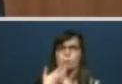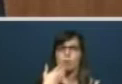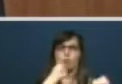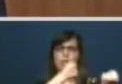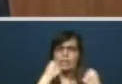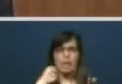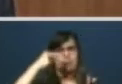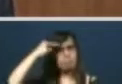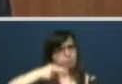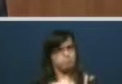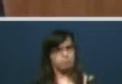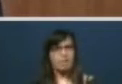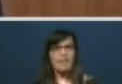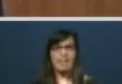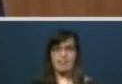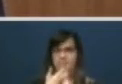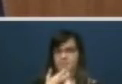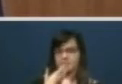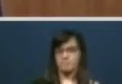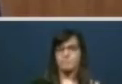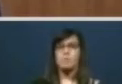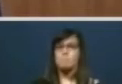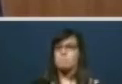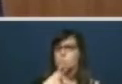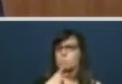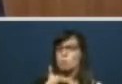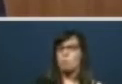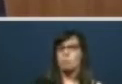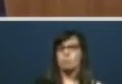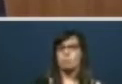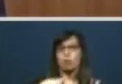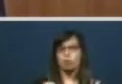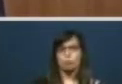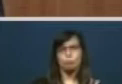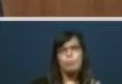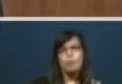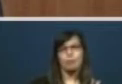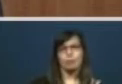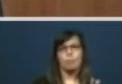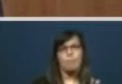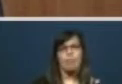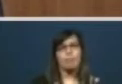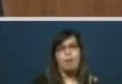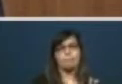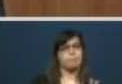cáritas por eso nuestra comunidad se ha movido para aportar soluciones